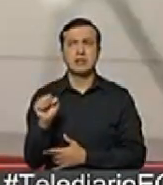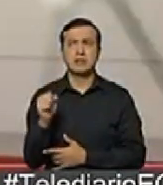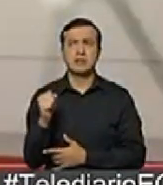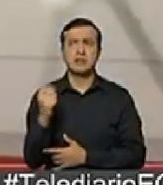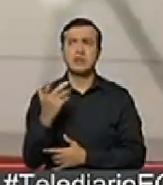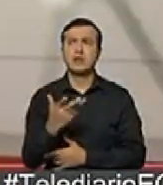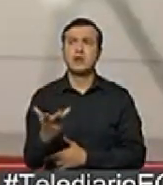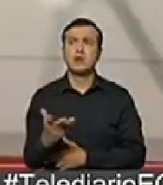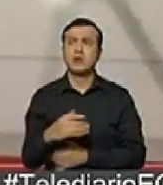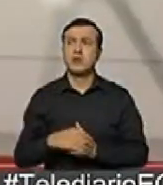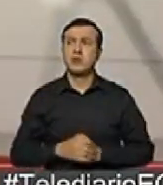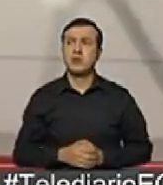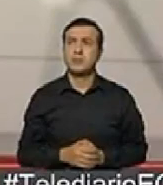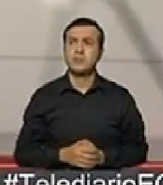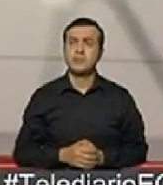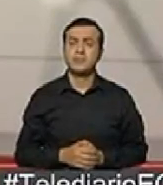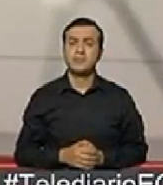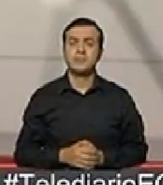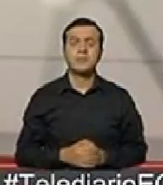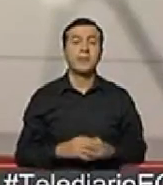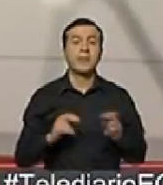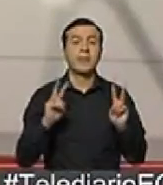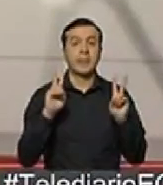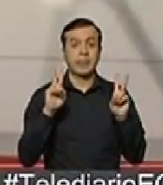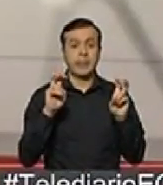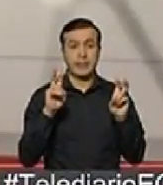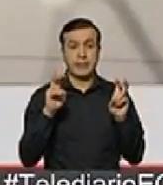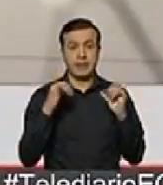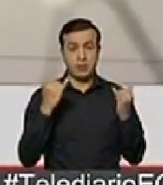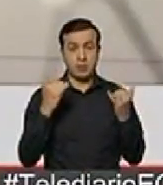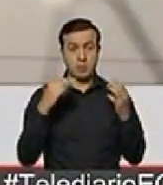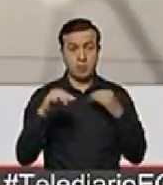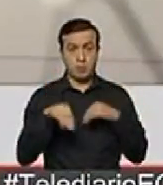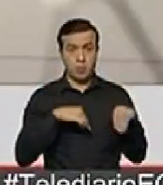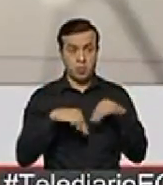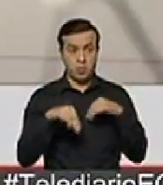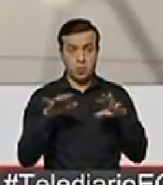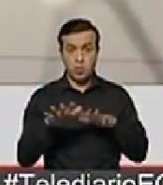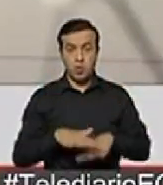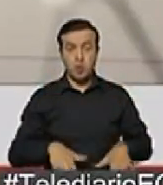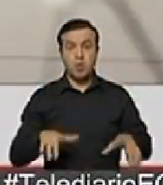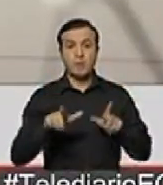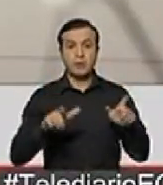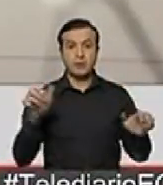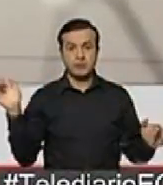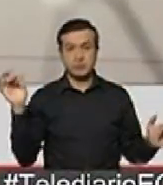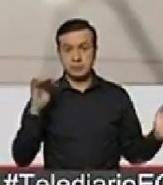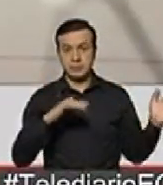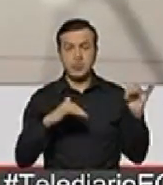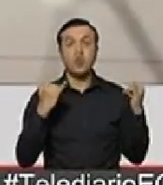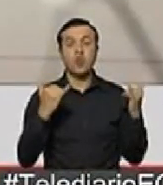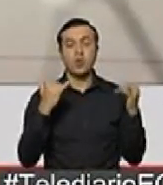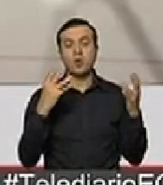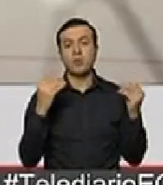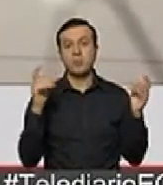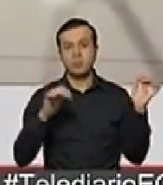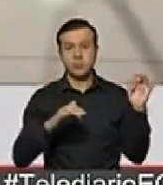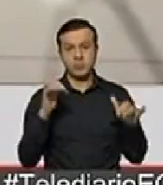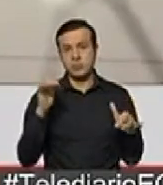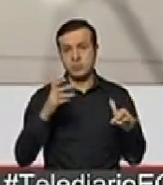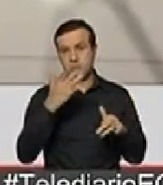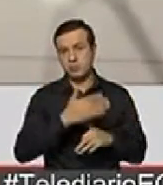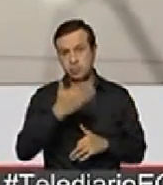relación con la movilidad humana que se está dando por